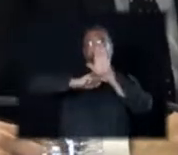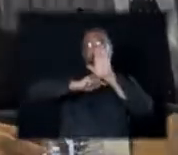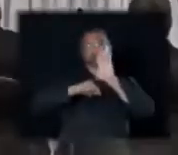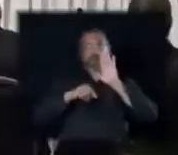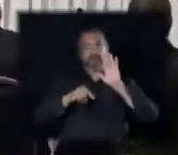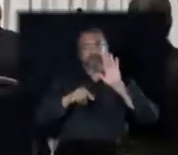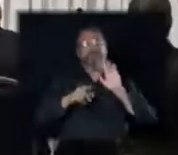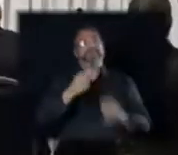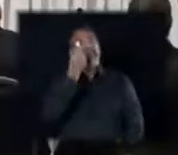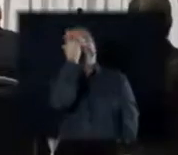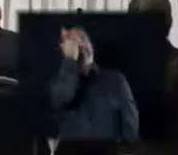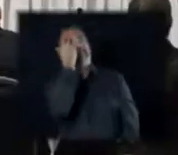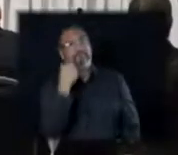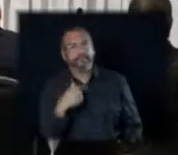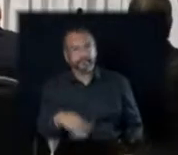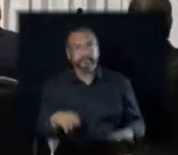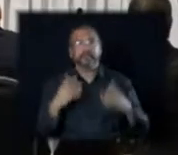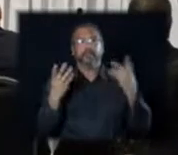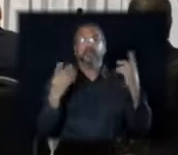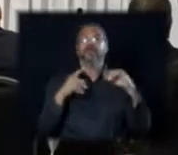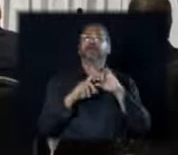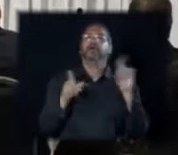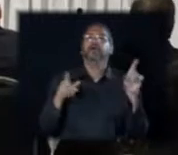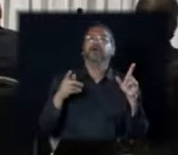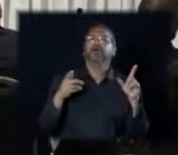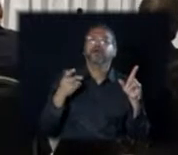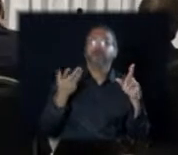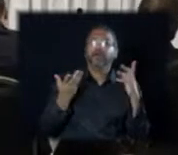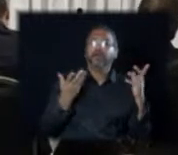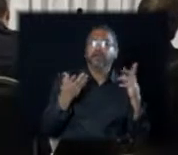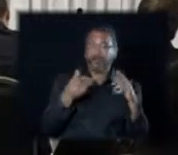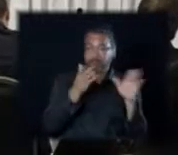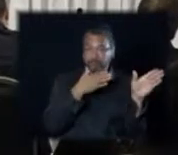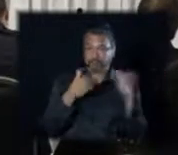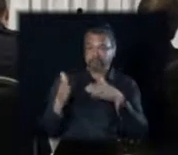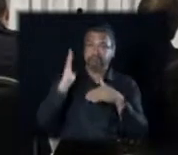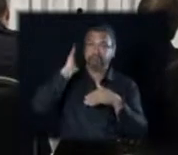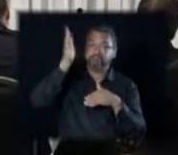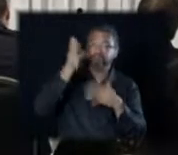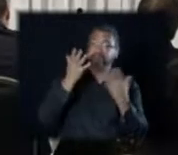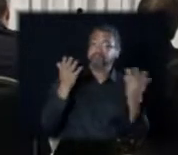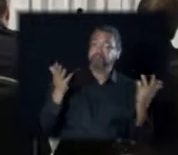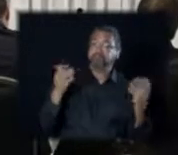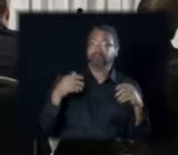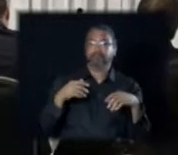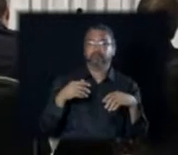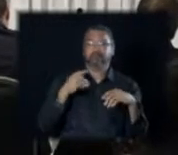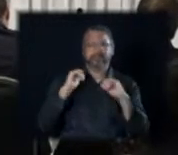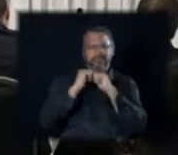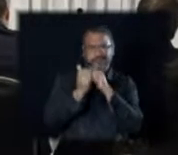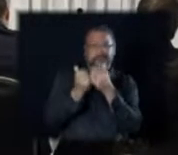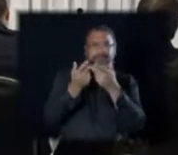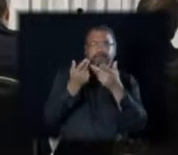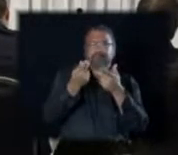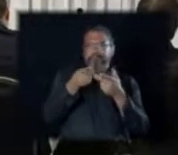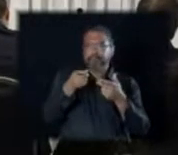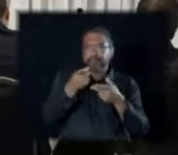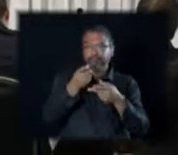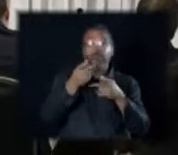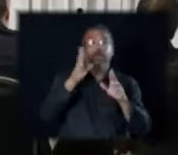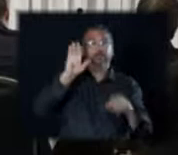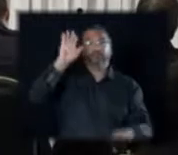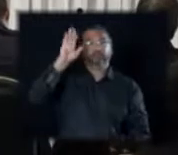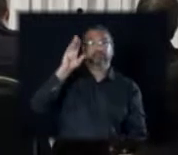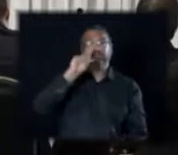Los 15 millones es un número negativo. Entendido. ¿Cuál es el plan en lo futuro para